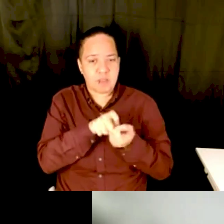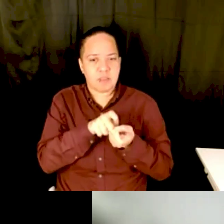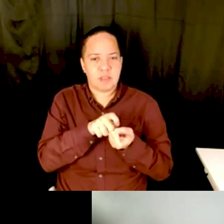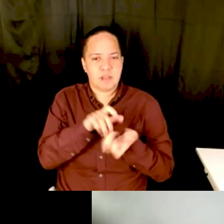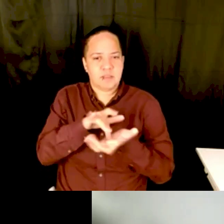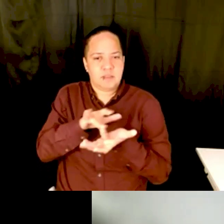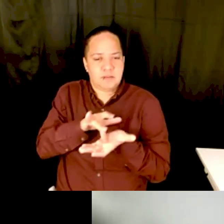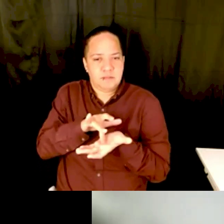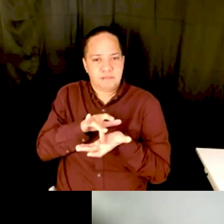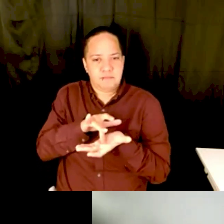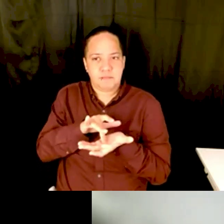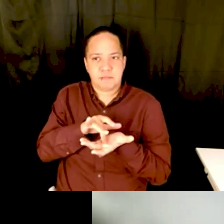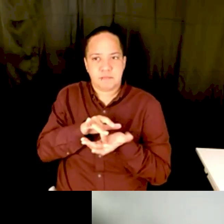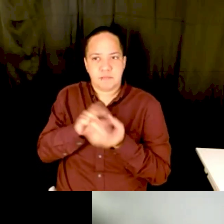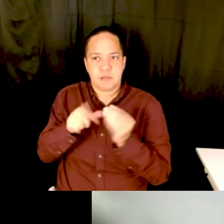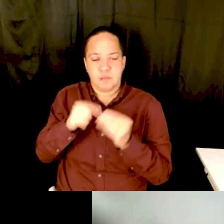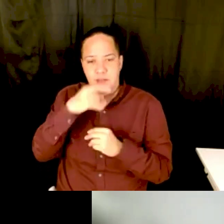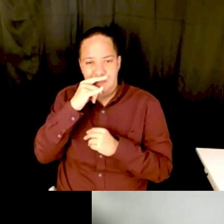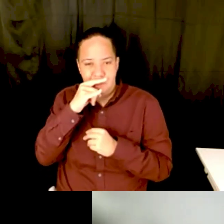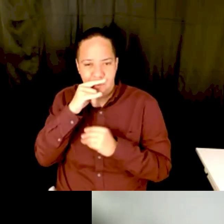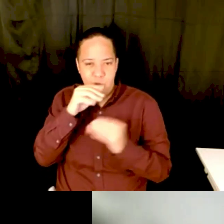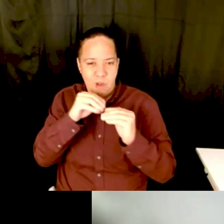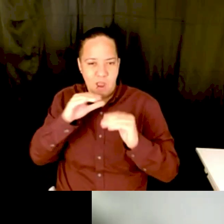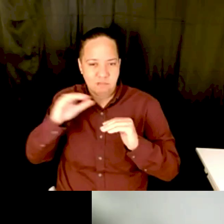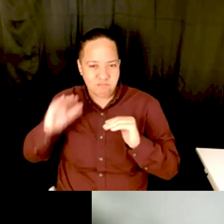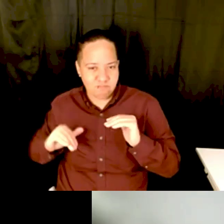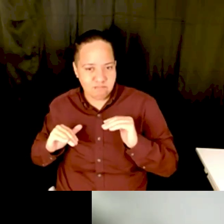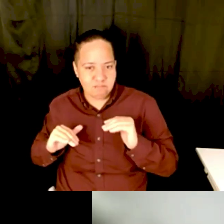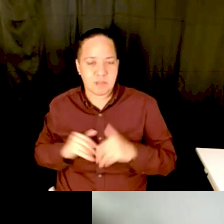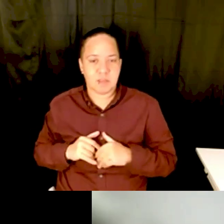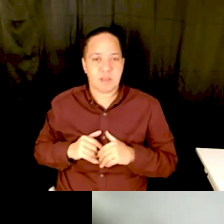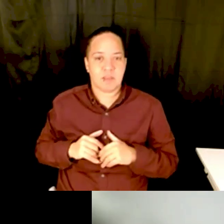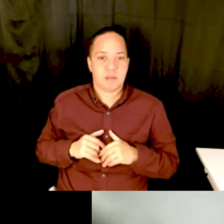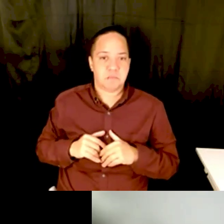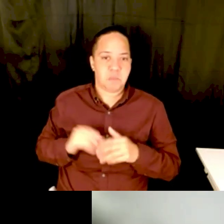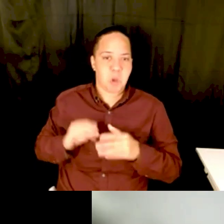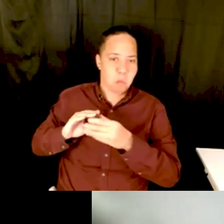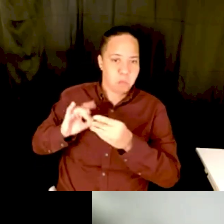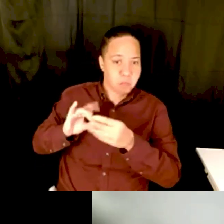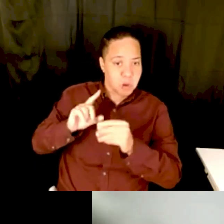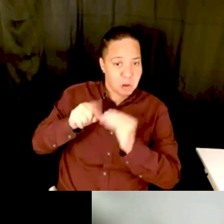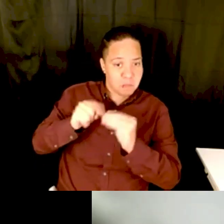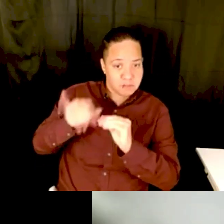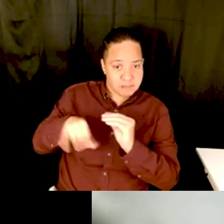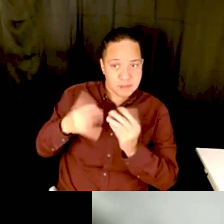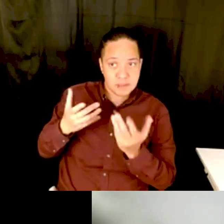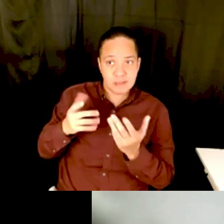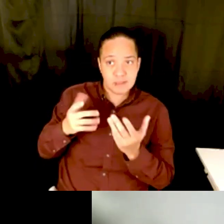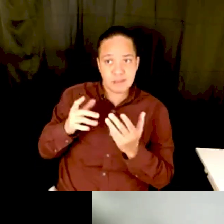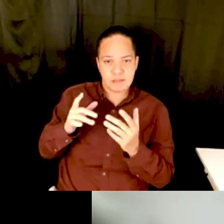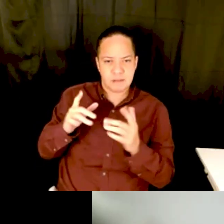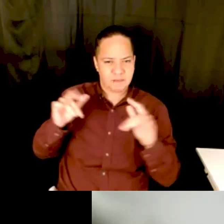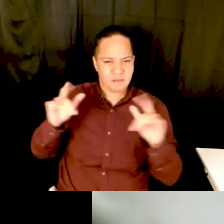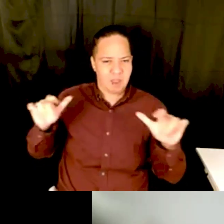medicación, haciendo referencia a niños pues, más pequeños. ¿Qué nos puede decir sobre esto? Son varias de las